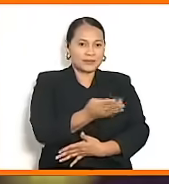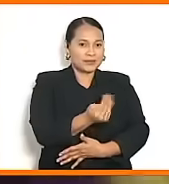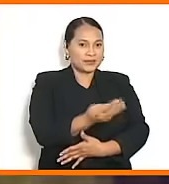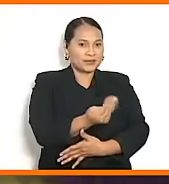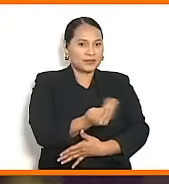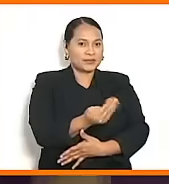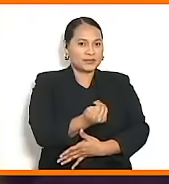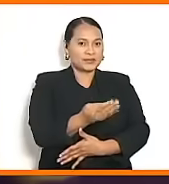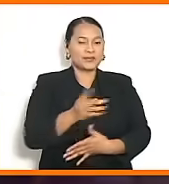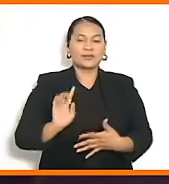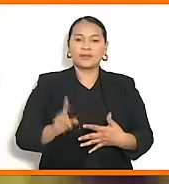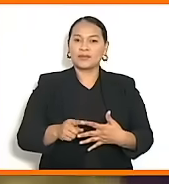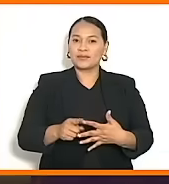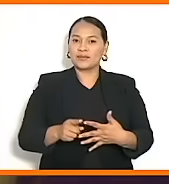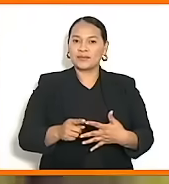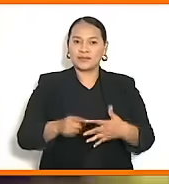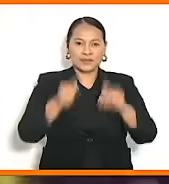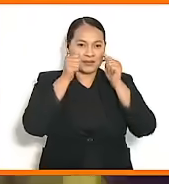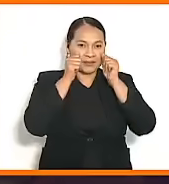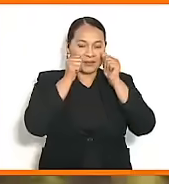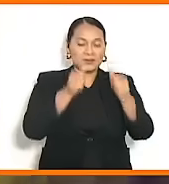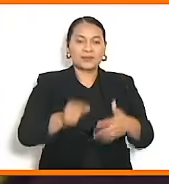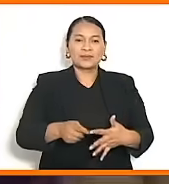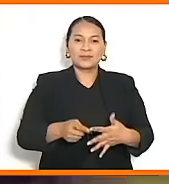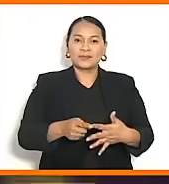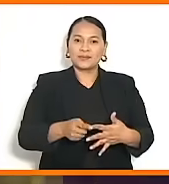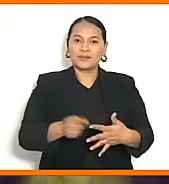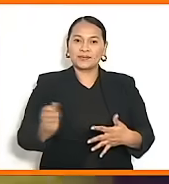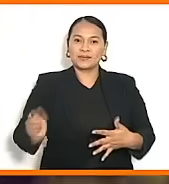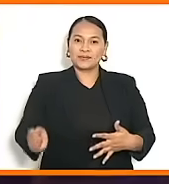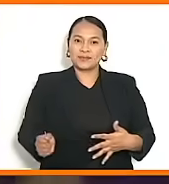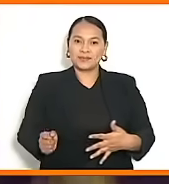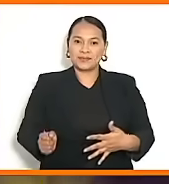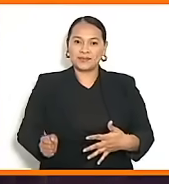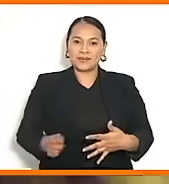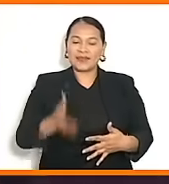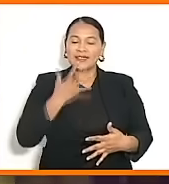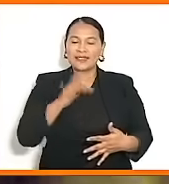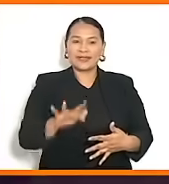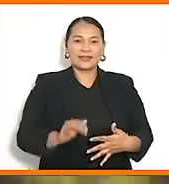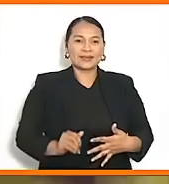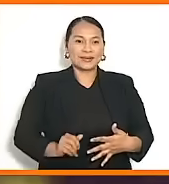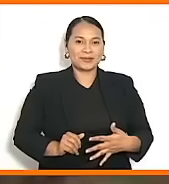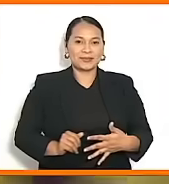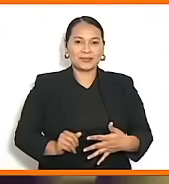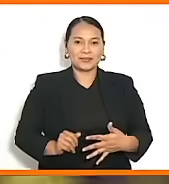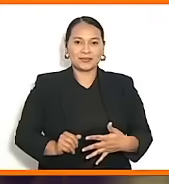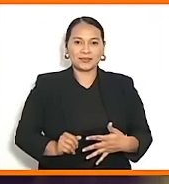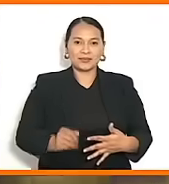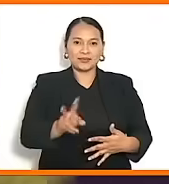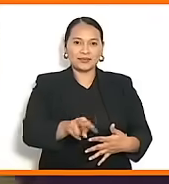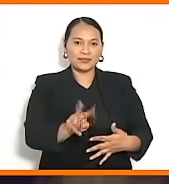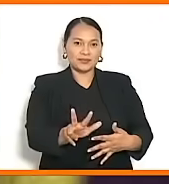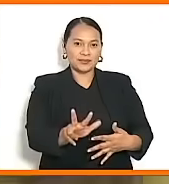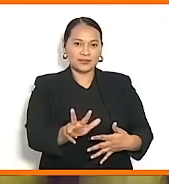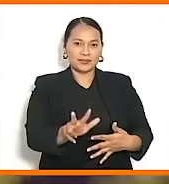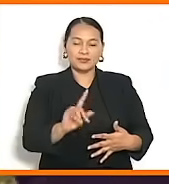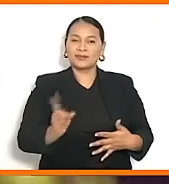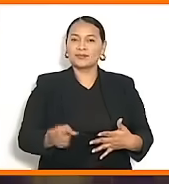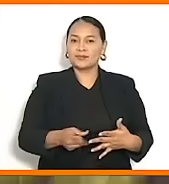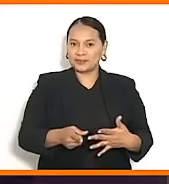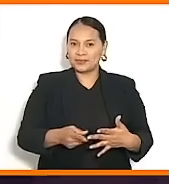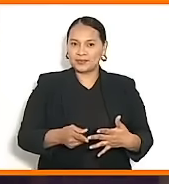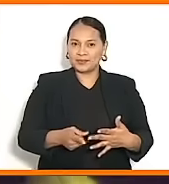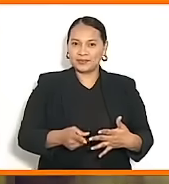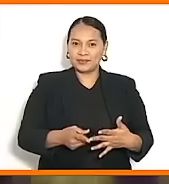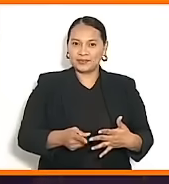segundo número ganador, atentos. Y este es suerte, 23. Es momento de conocer